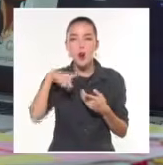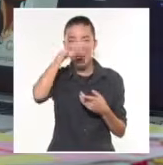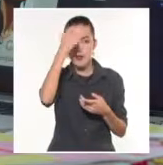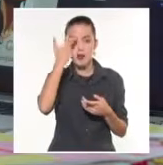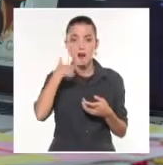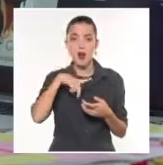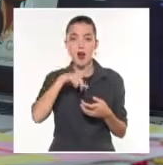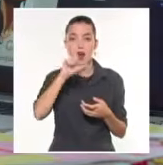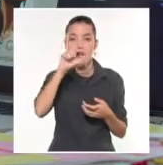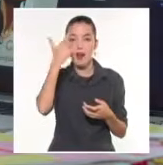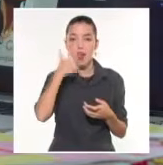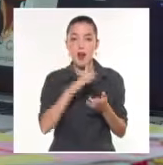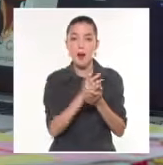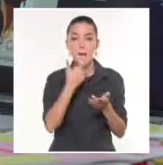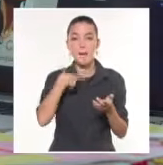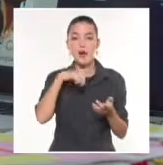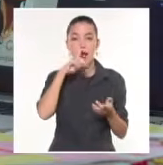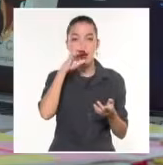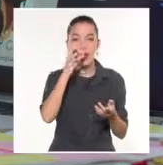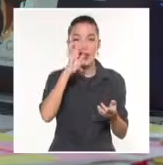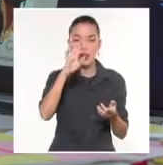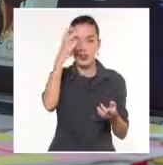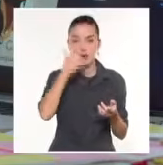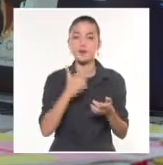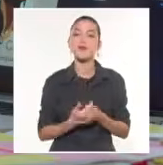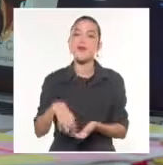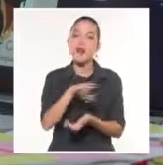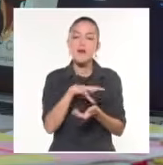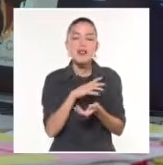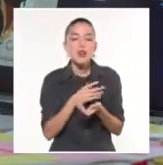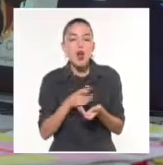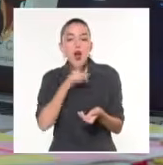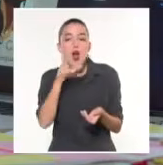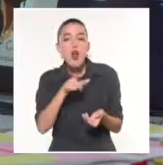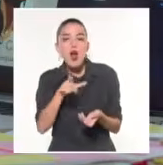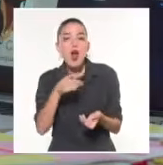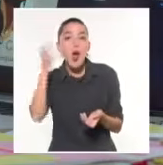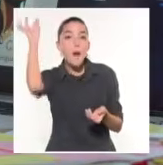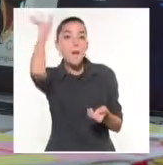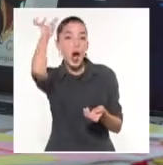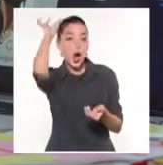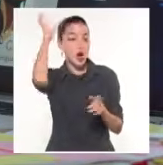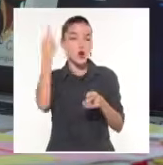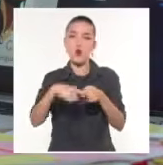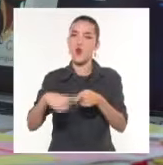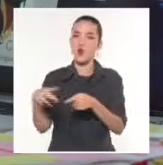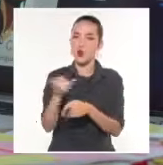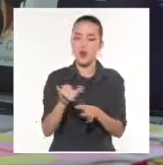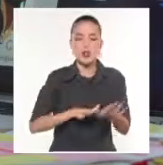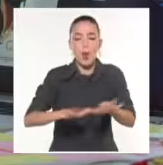sobre todo en idioma español y otras lenguas afines, y en particular a partir de ahí se hace un entrenamiento